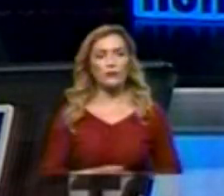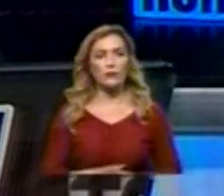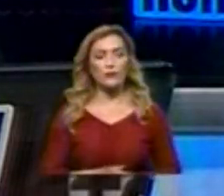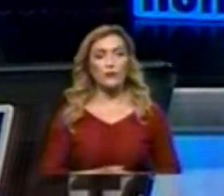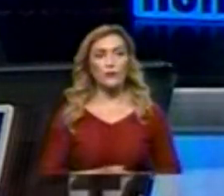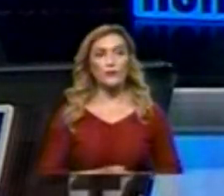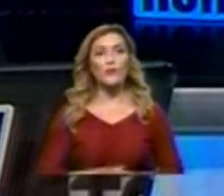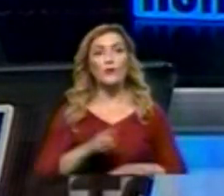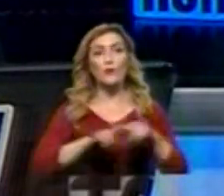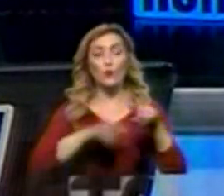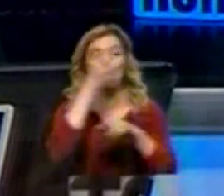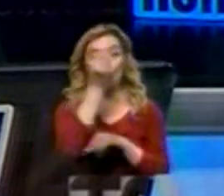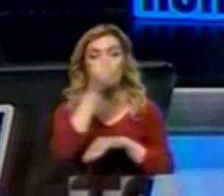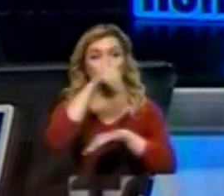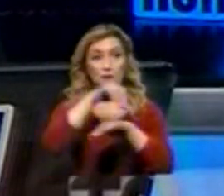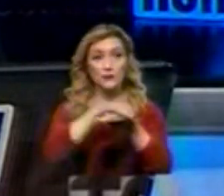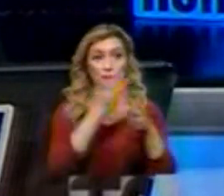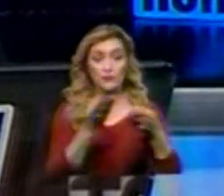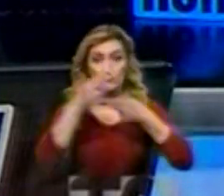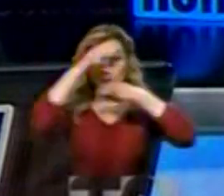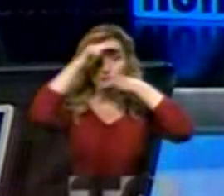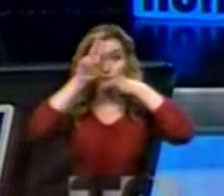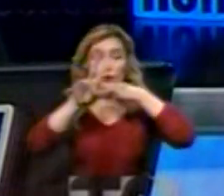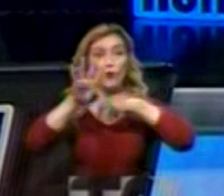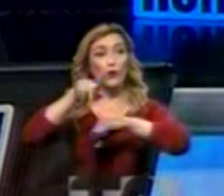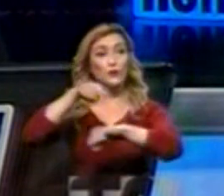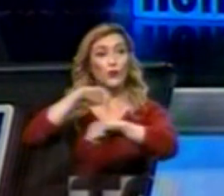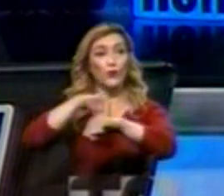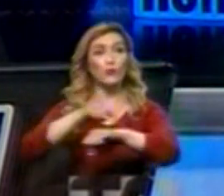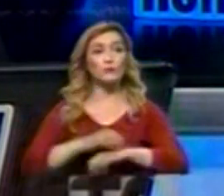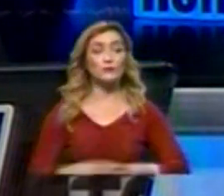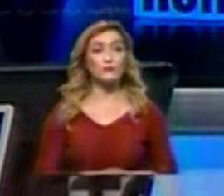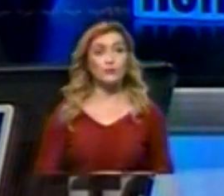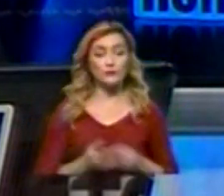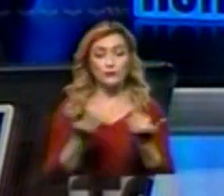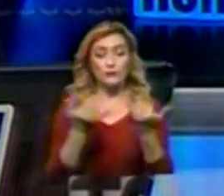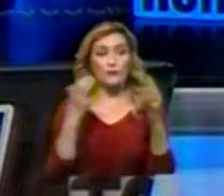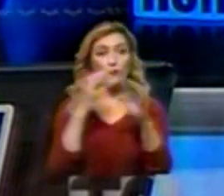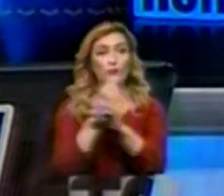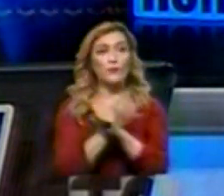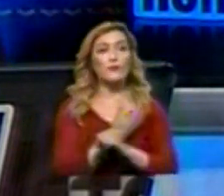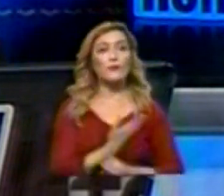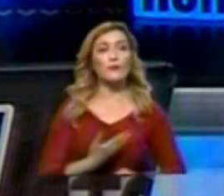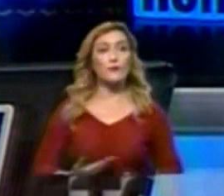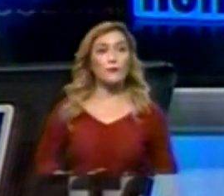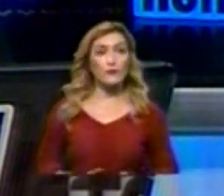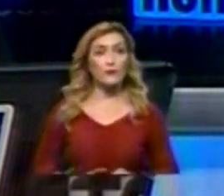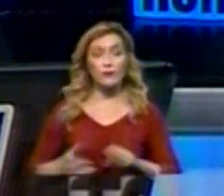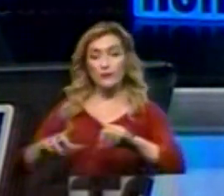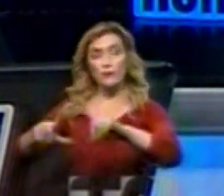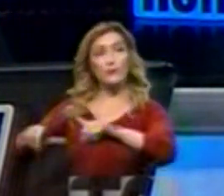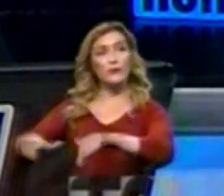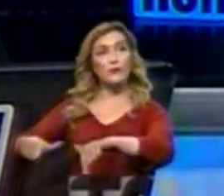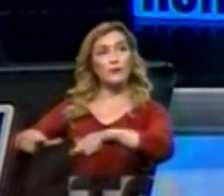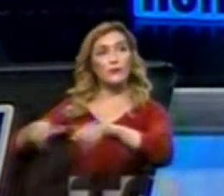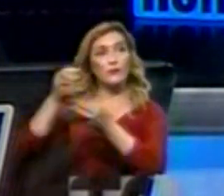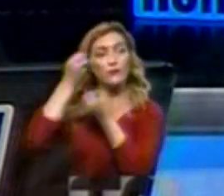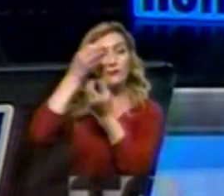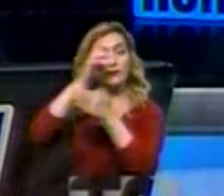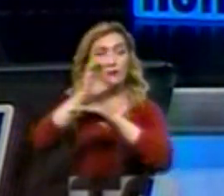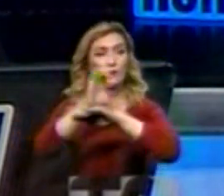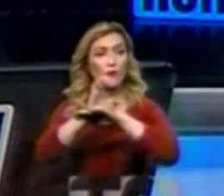¿Qué tal, amigos? Buenas tardes, bienvenidos a 24 horas. Para esta noche está previsto que el presidente Moreno anuncie al país las reformas